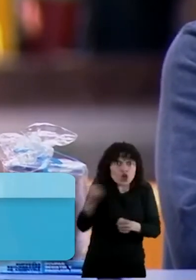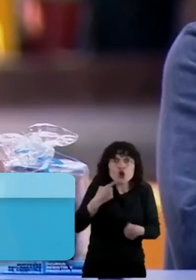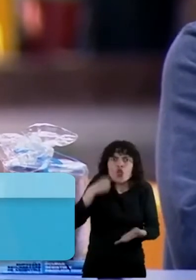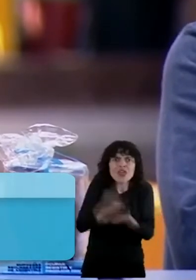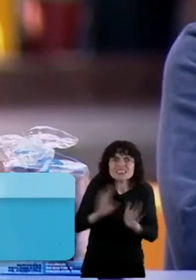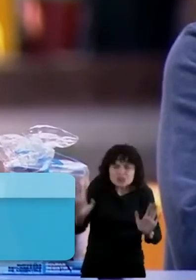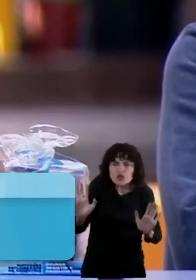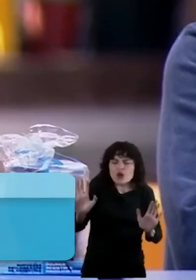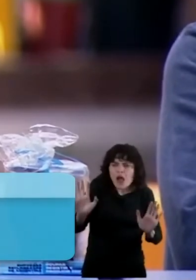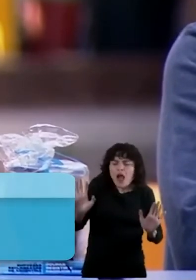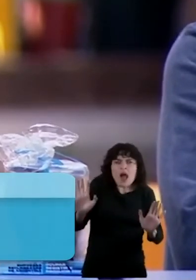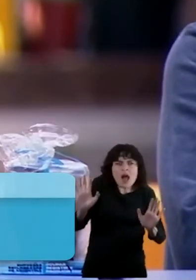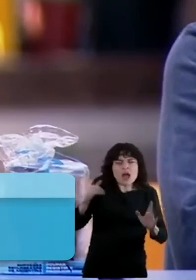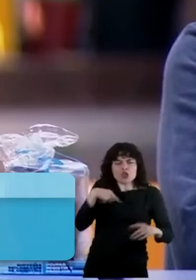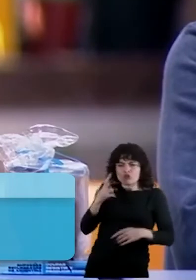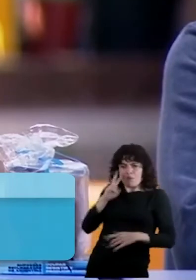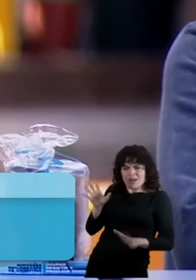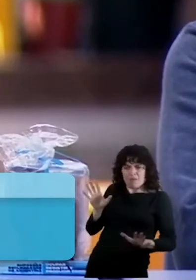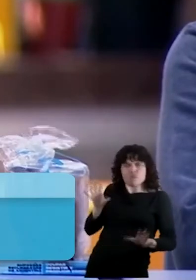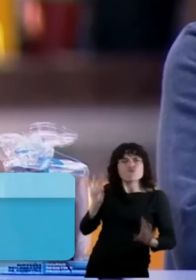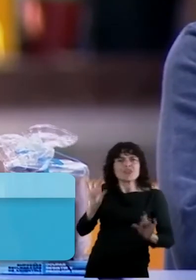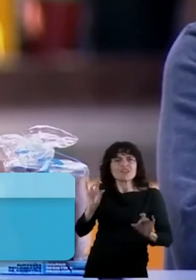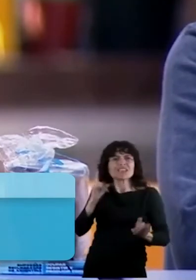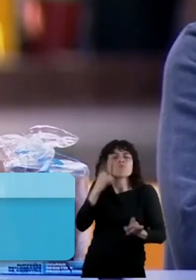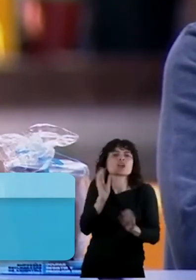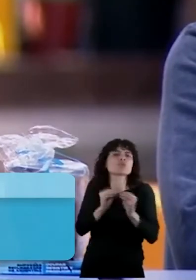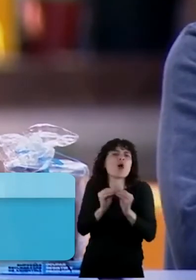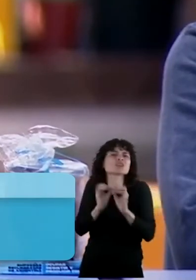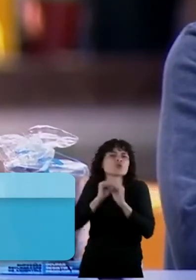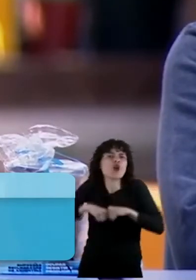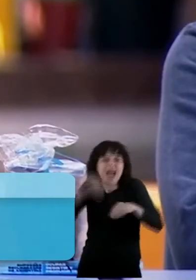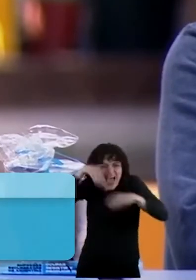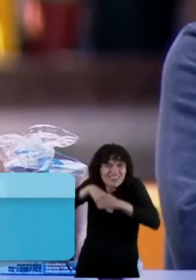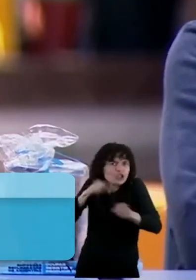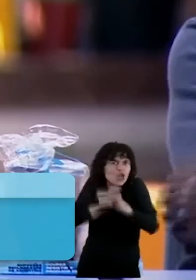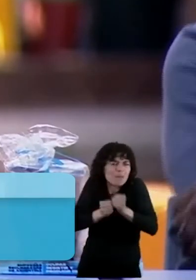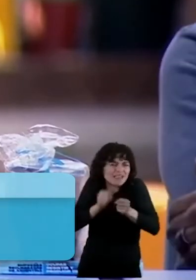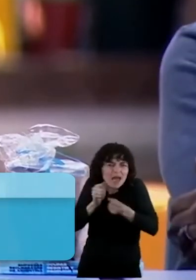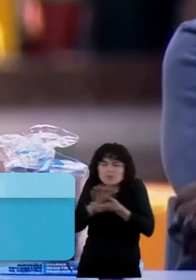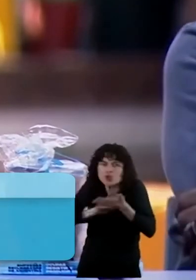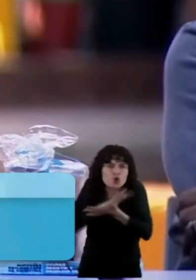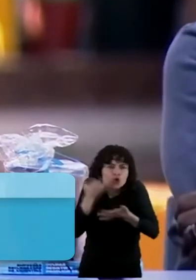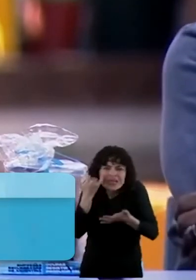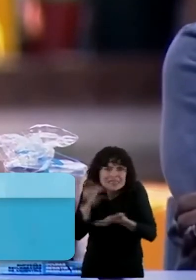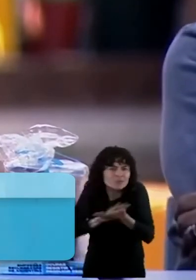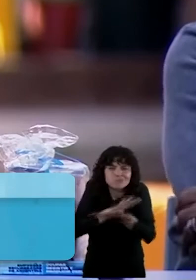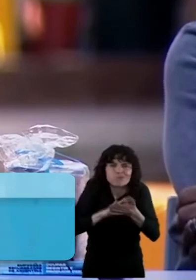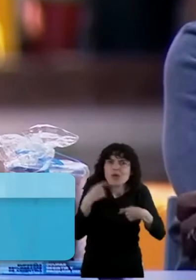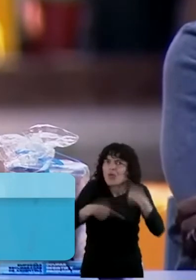que era muy difícil de percibir. Saben además que las sociedades todas, todas, todas tienen una cuota de